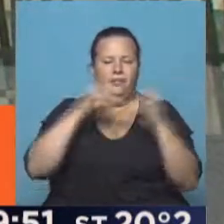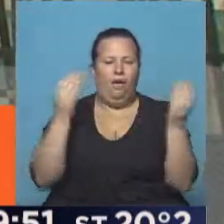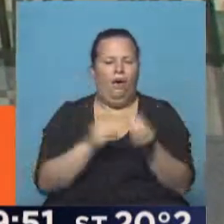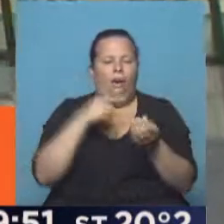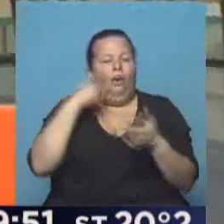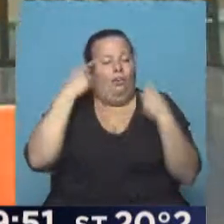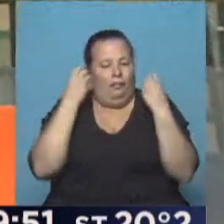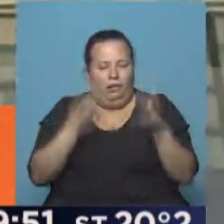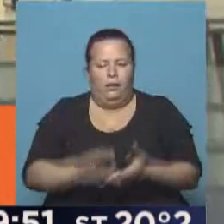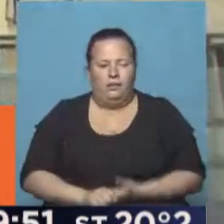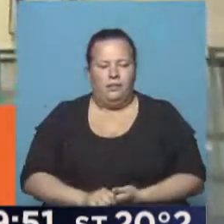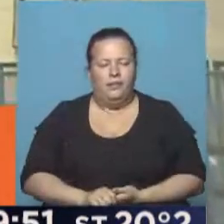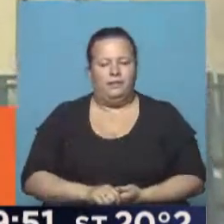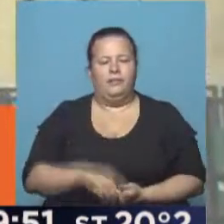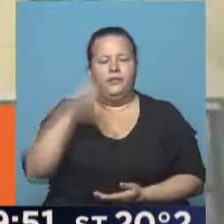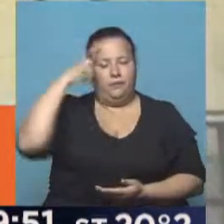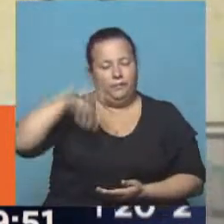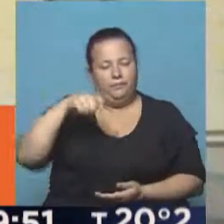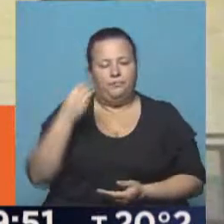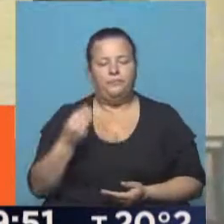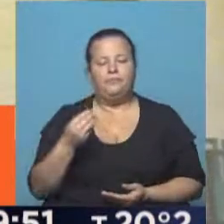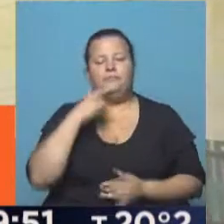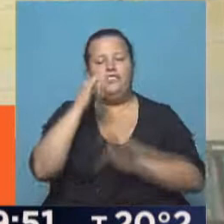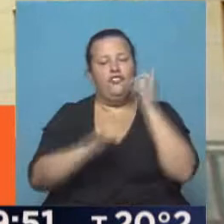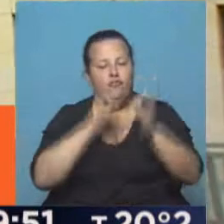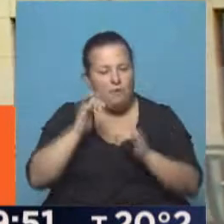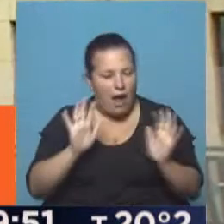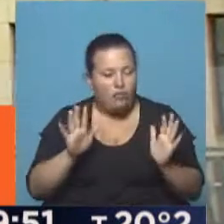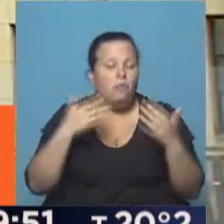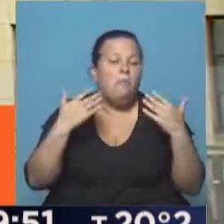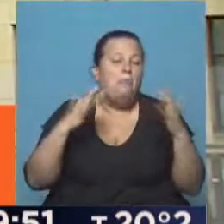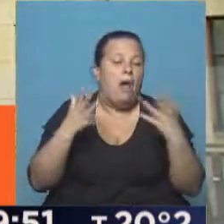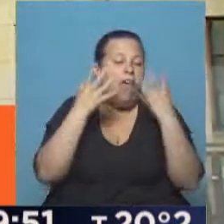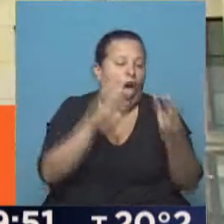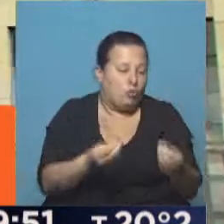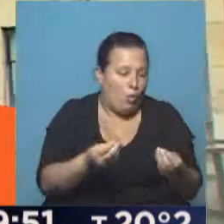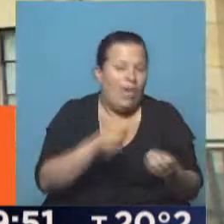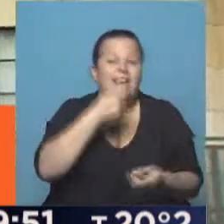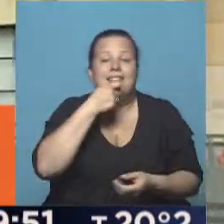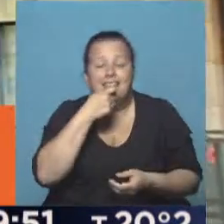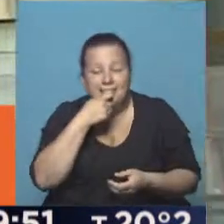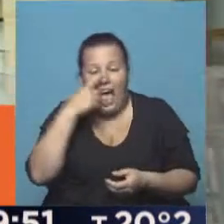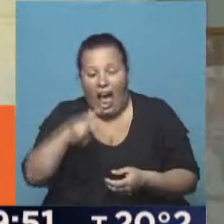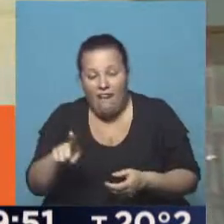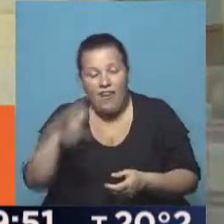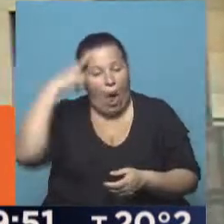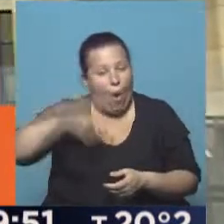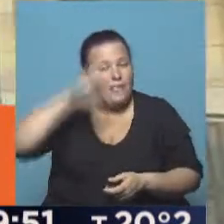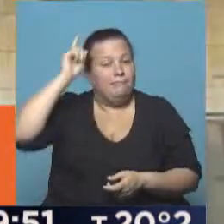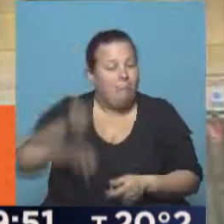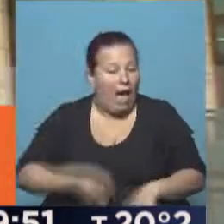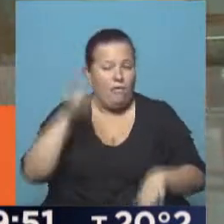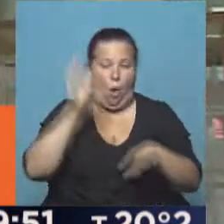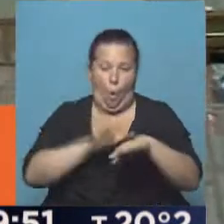expectativas del juzgado por la información que puedan aportar si finalmente su señoría decide